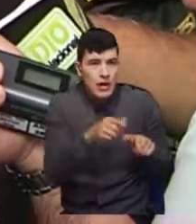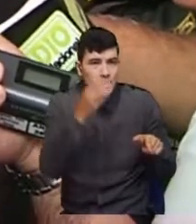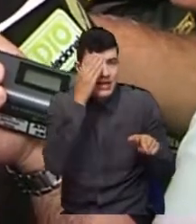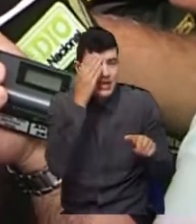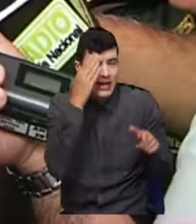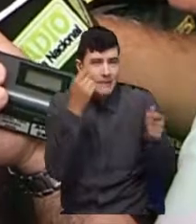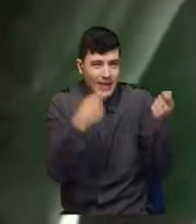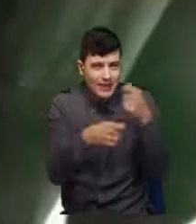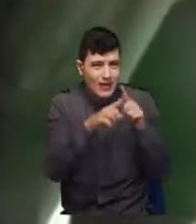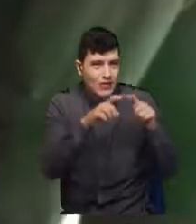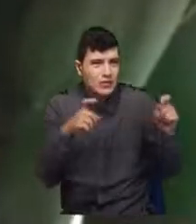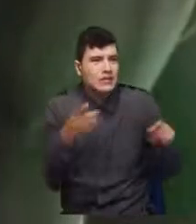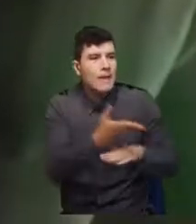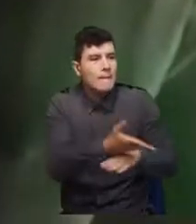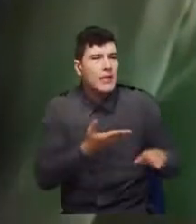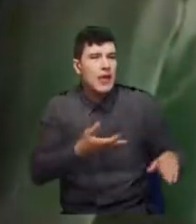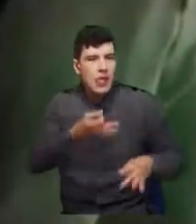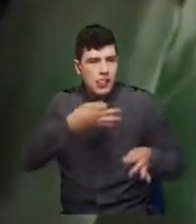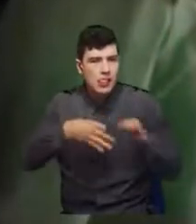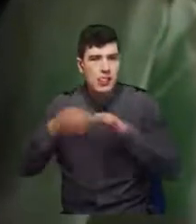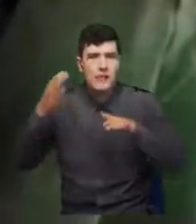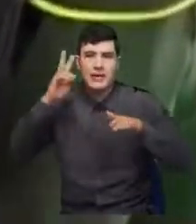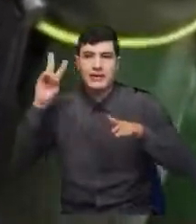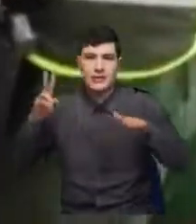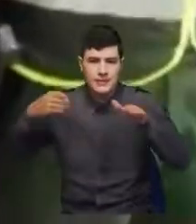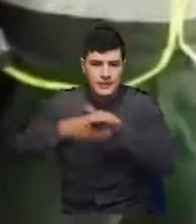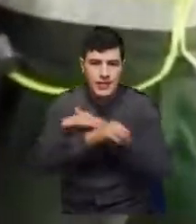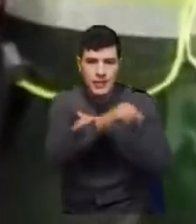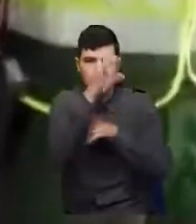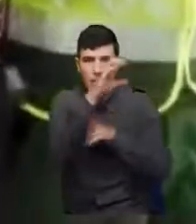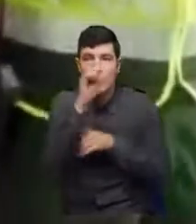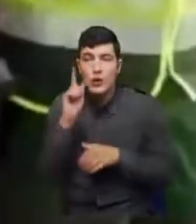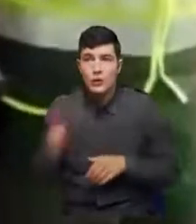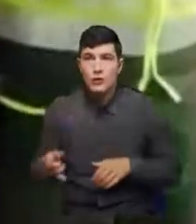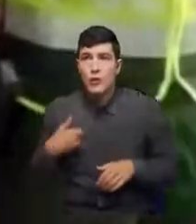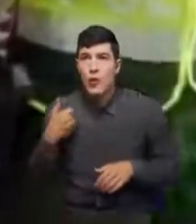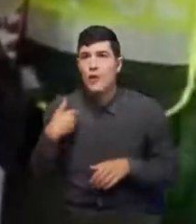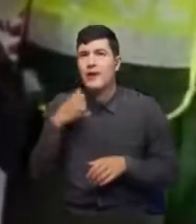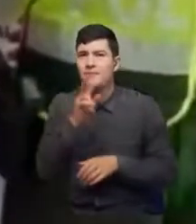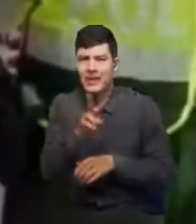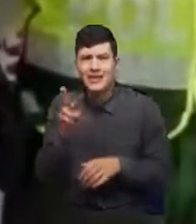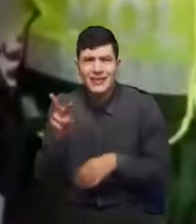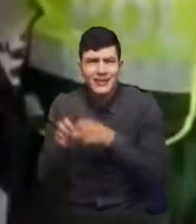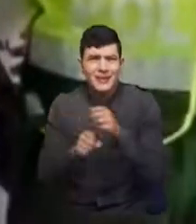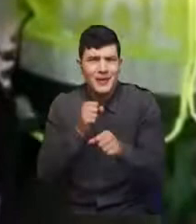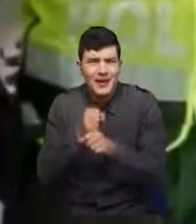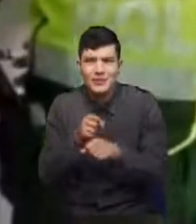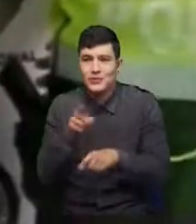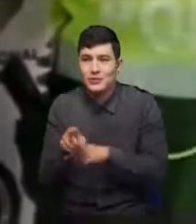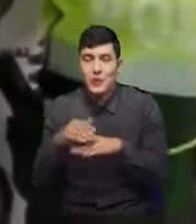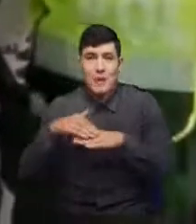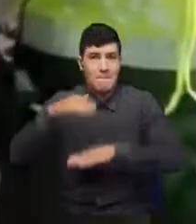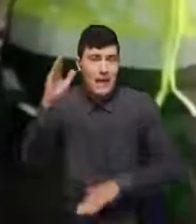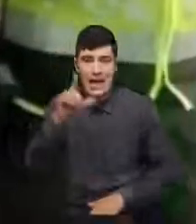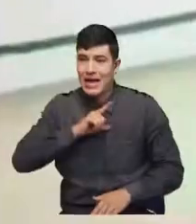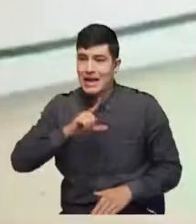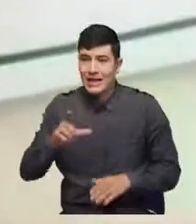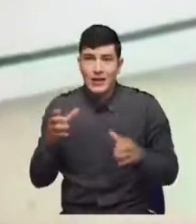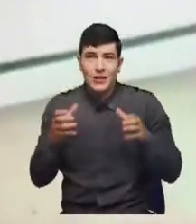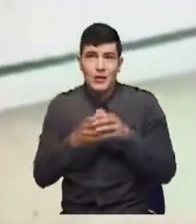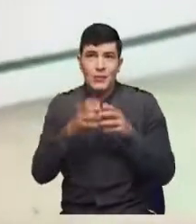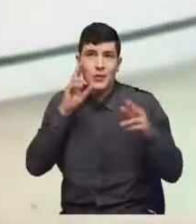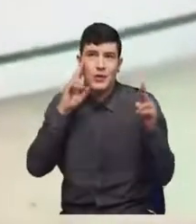la isla este home venezolano 22 años según las autoridades sería el máximo líder del grupo delincuencial organizado